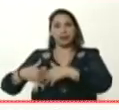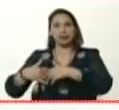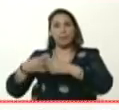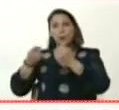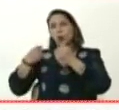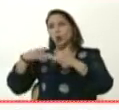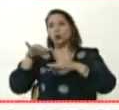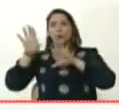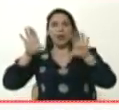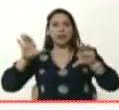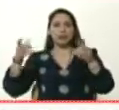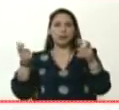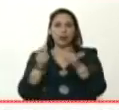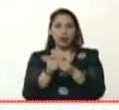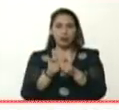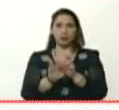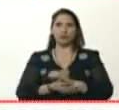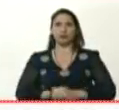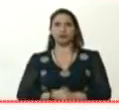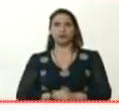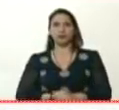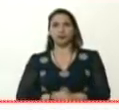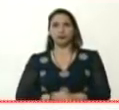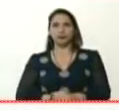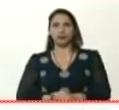pequeños, las pequeñas industrias.